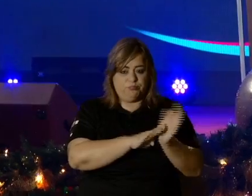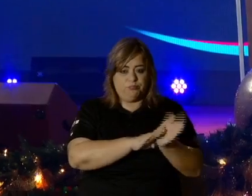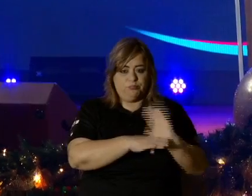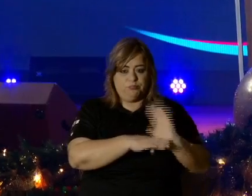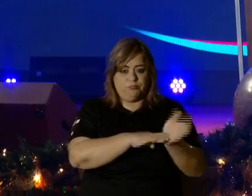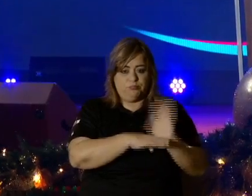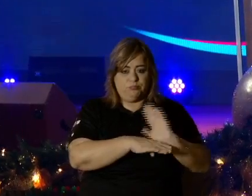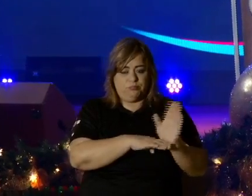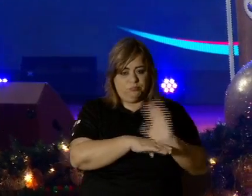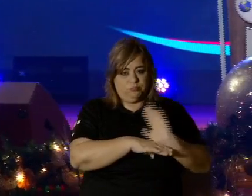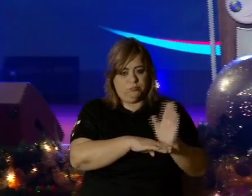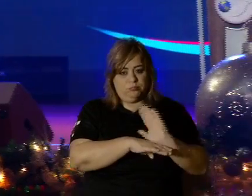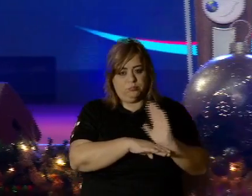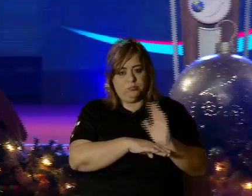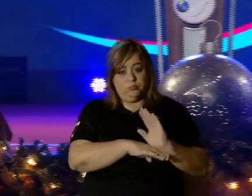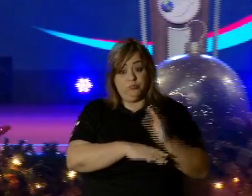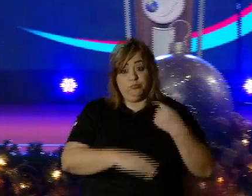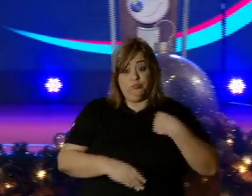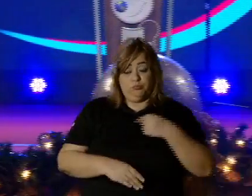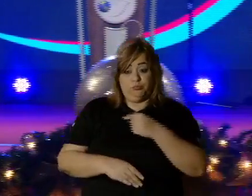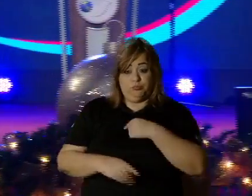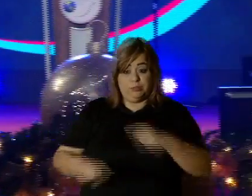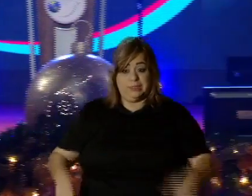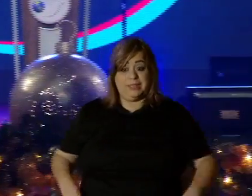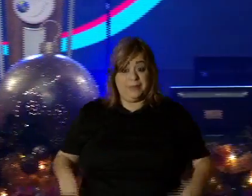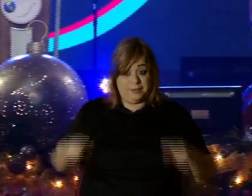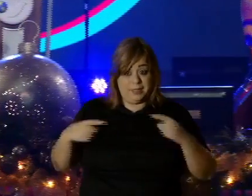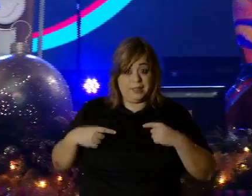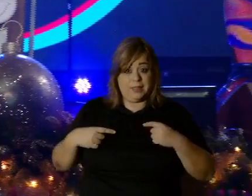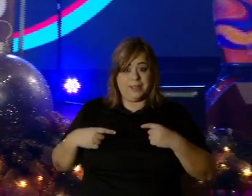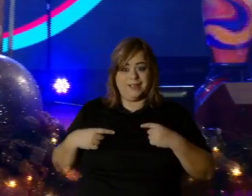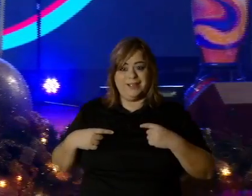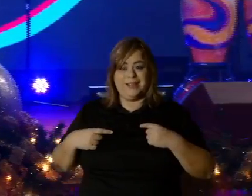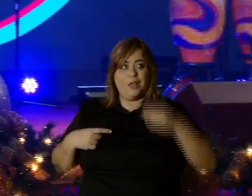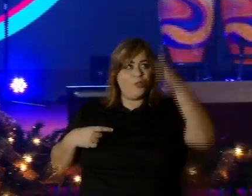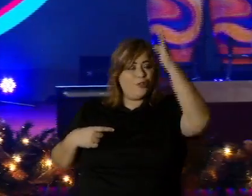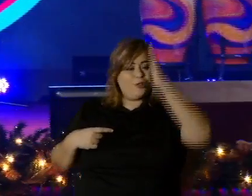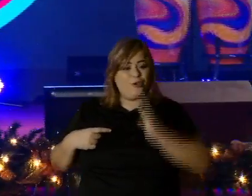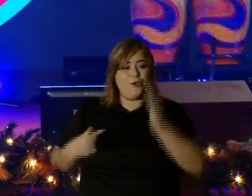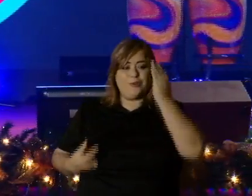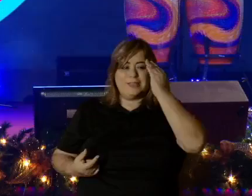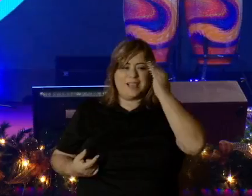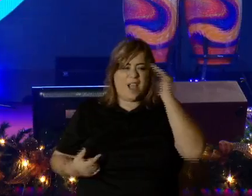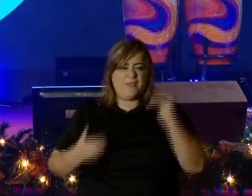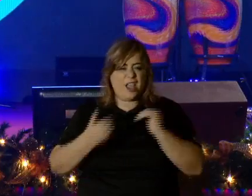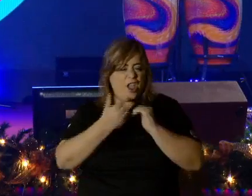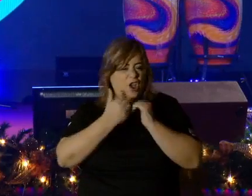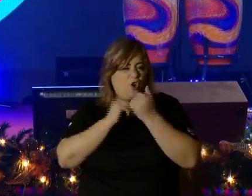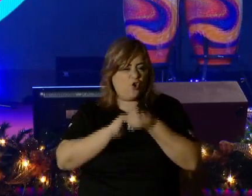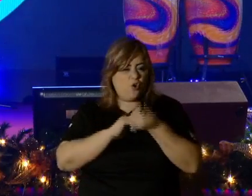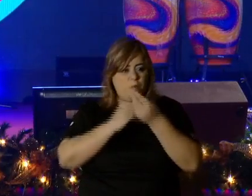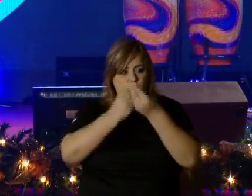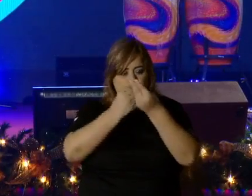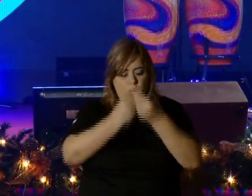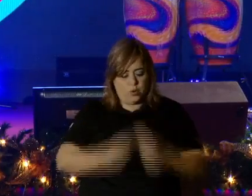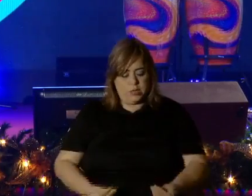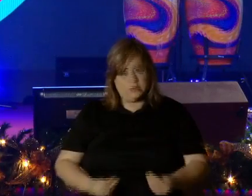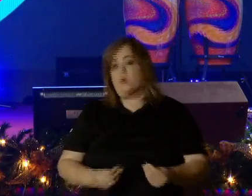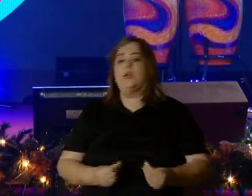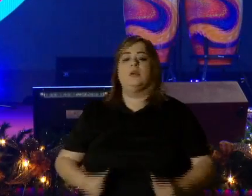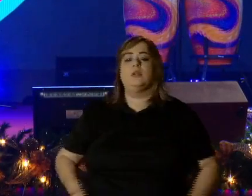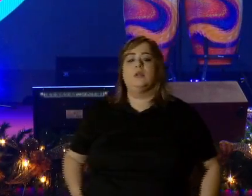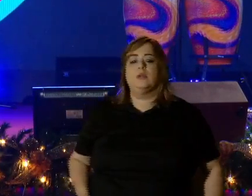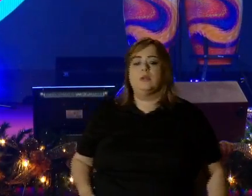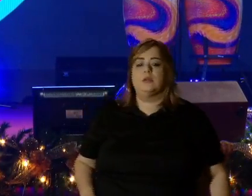Al final de la película de nosotros ya Dios tiene el final. Pero durante